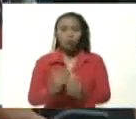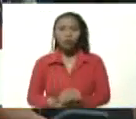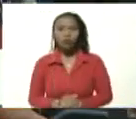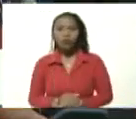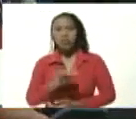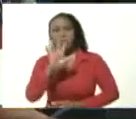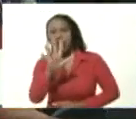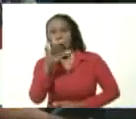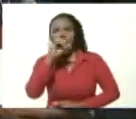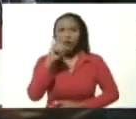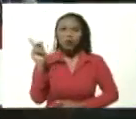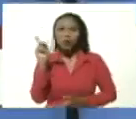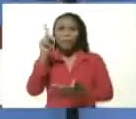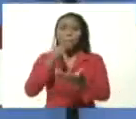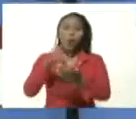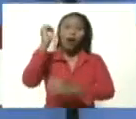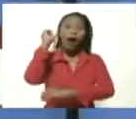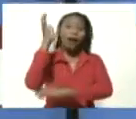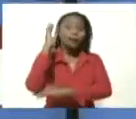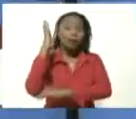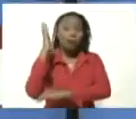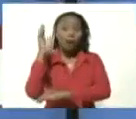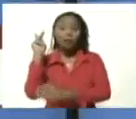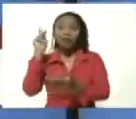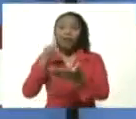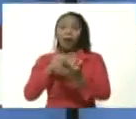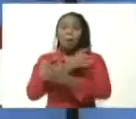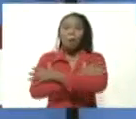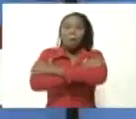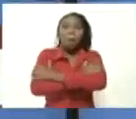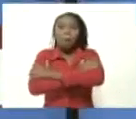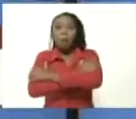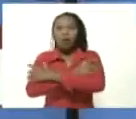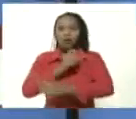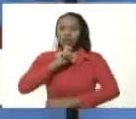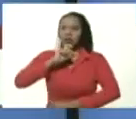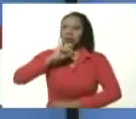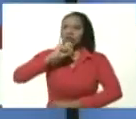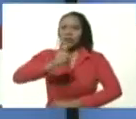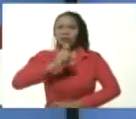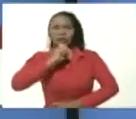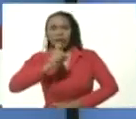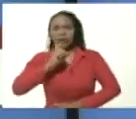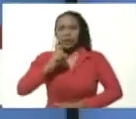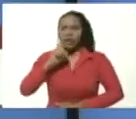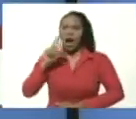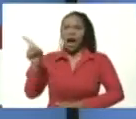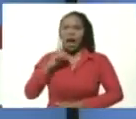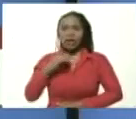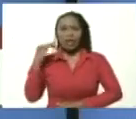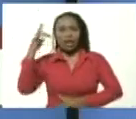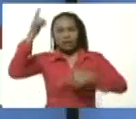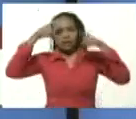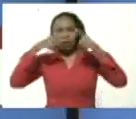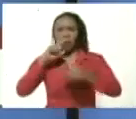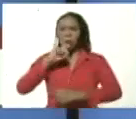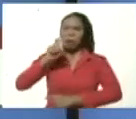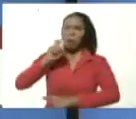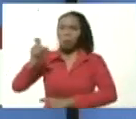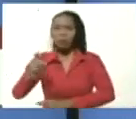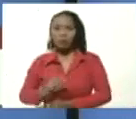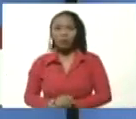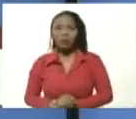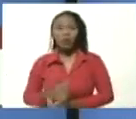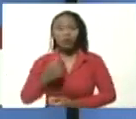Hace 5 años, cuando llegaron a la Asamblea, llegaron abrazados, con un odio hacia todos nosotros. O sea, lo que quiero